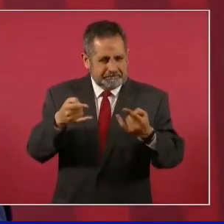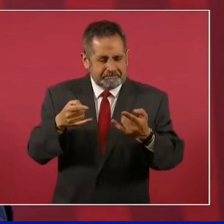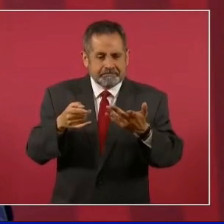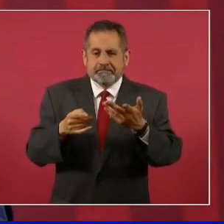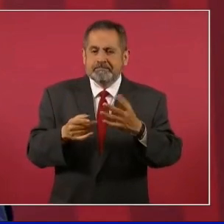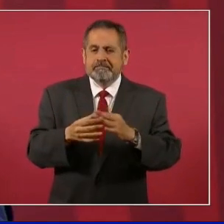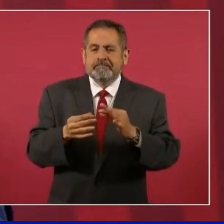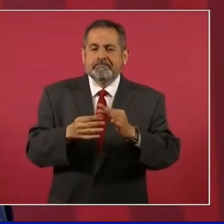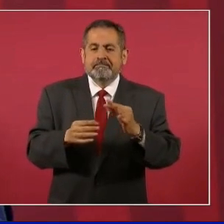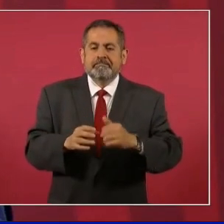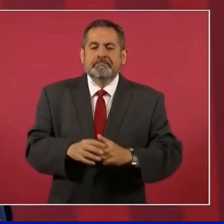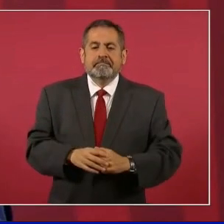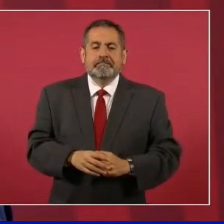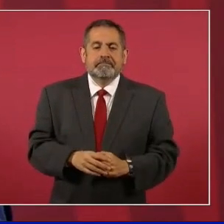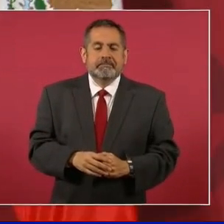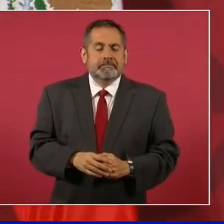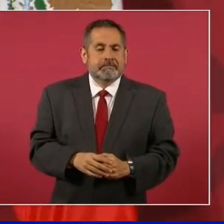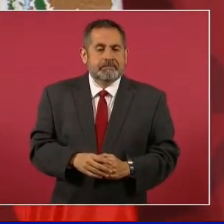que